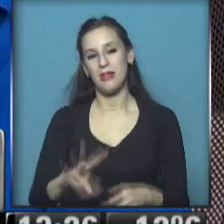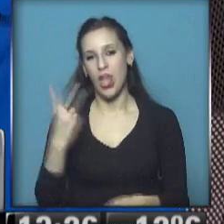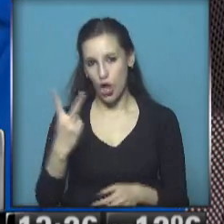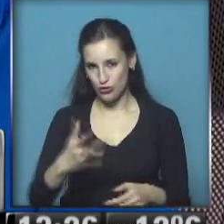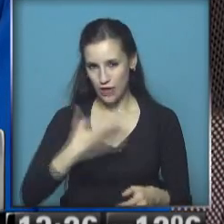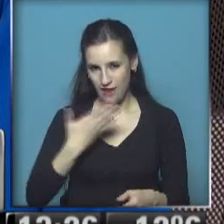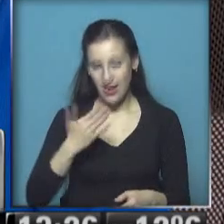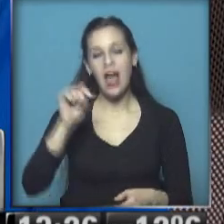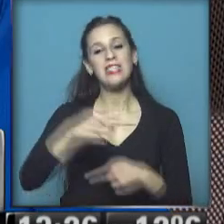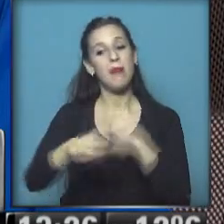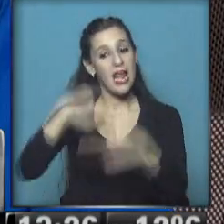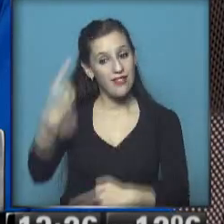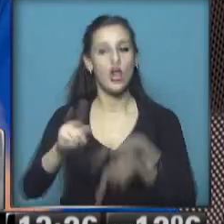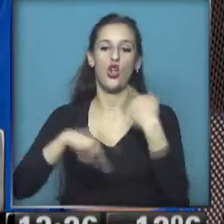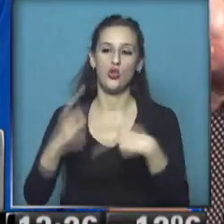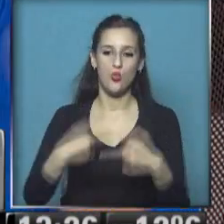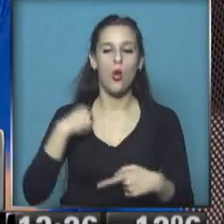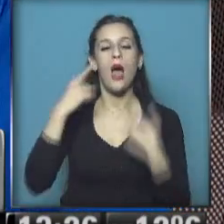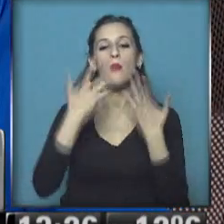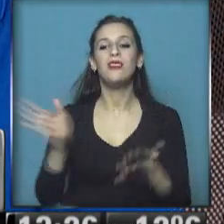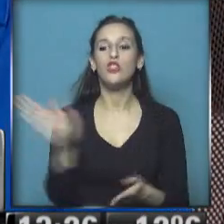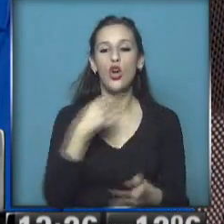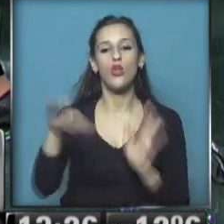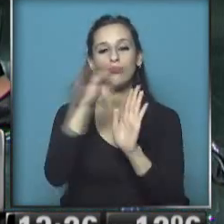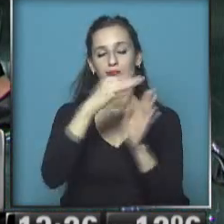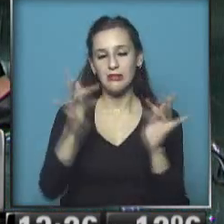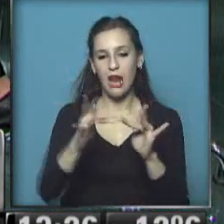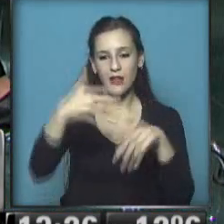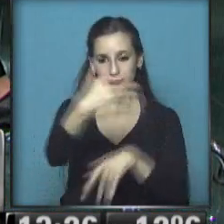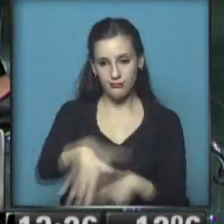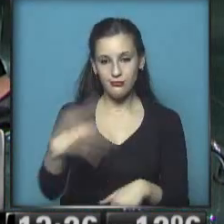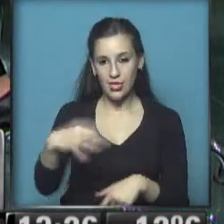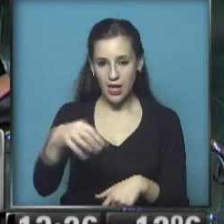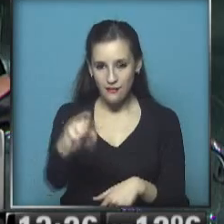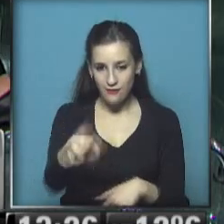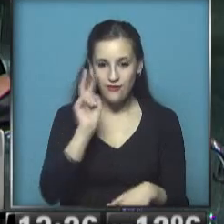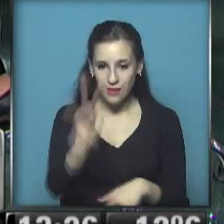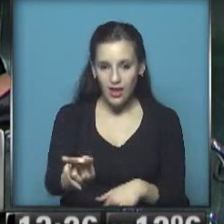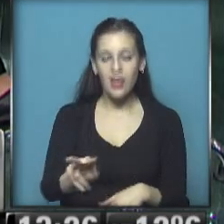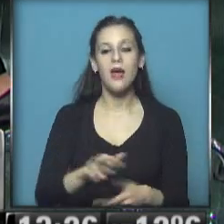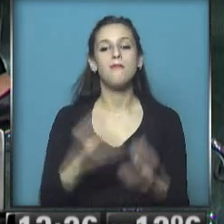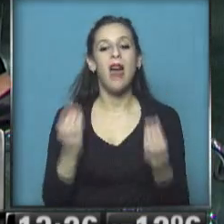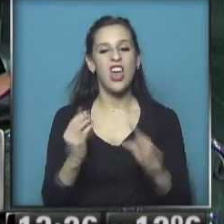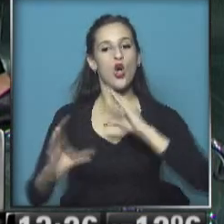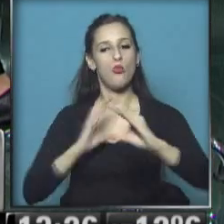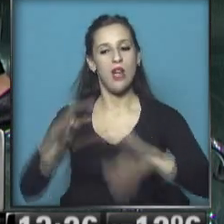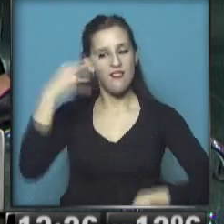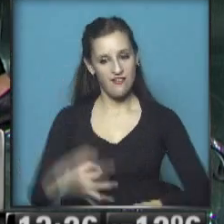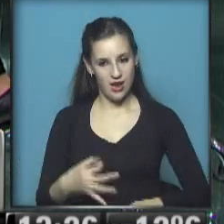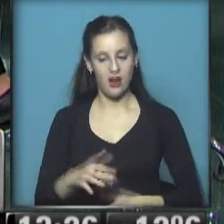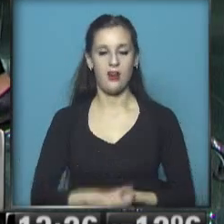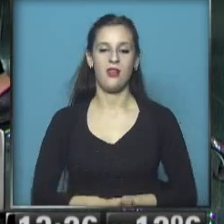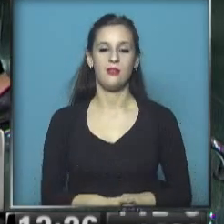continuar la semana que viene las recordamos a todos la dirección que aparece aquí abajo que tiene que ver justamente con la posibilidad comunicarse que es consulta visión 7